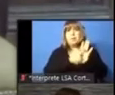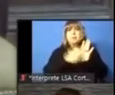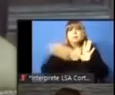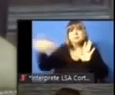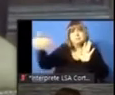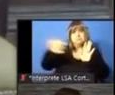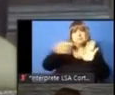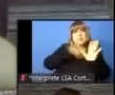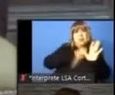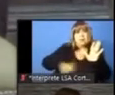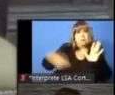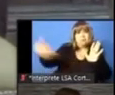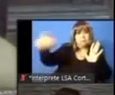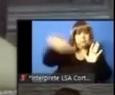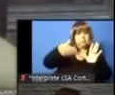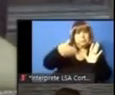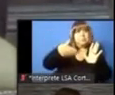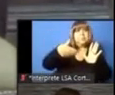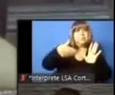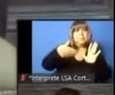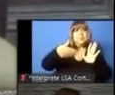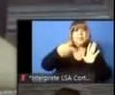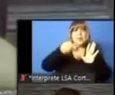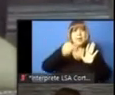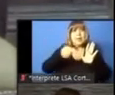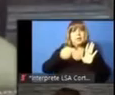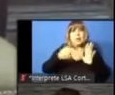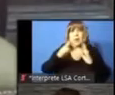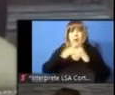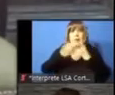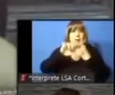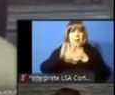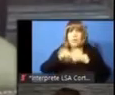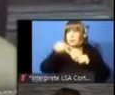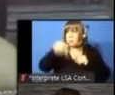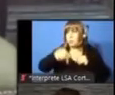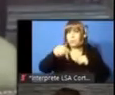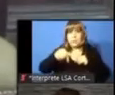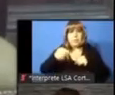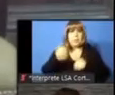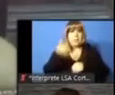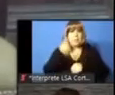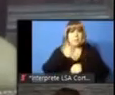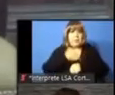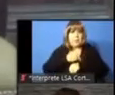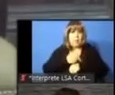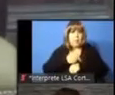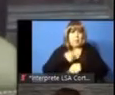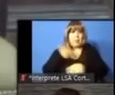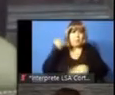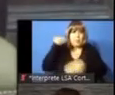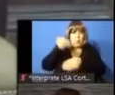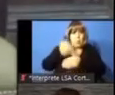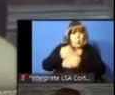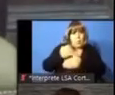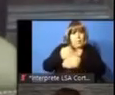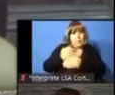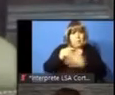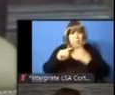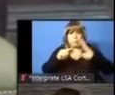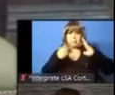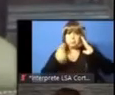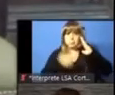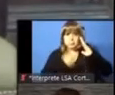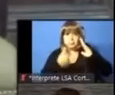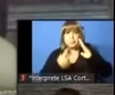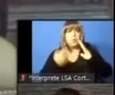Ejecutivo. Esta legislatura, desde el primer momento del aislamiento, estuvo sesionando en